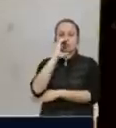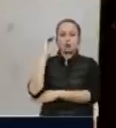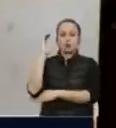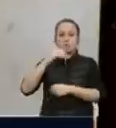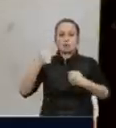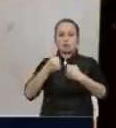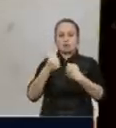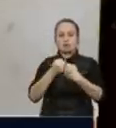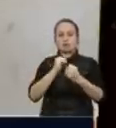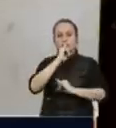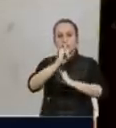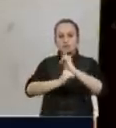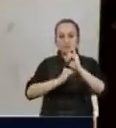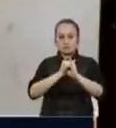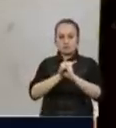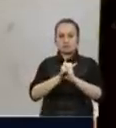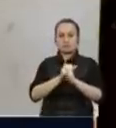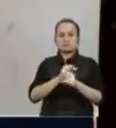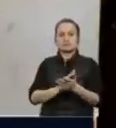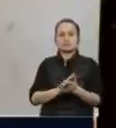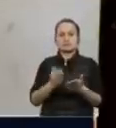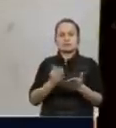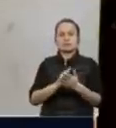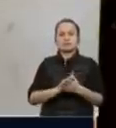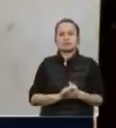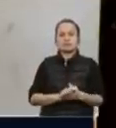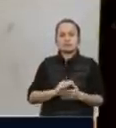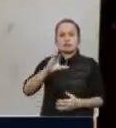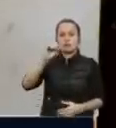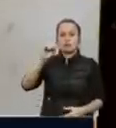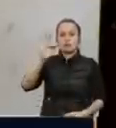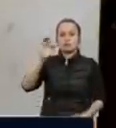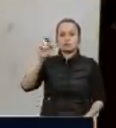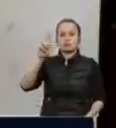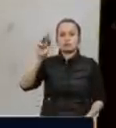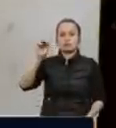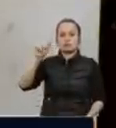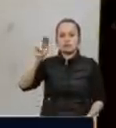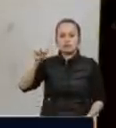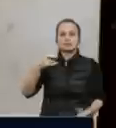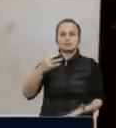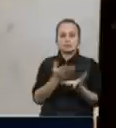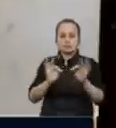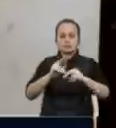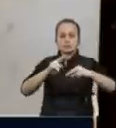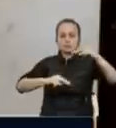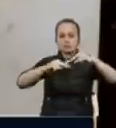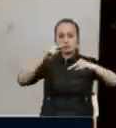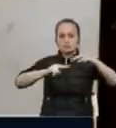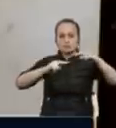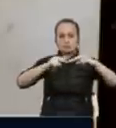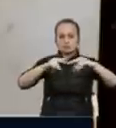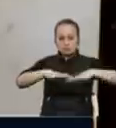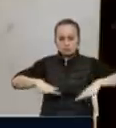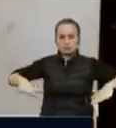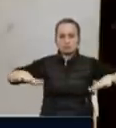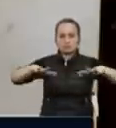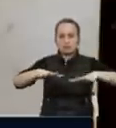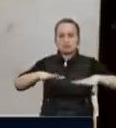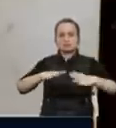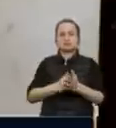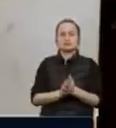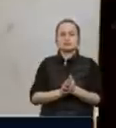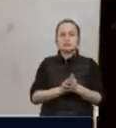convenio interadministrativo entre la Armada y Cotecmar para construir una plataforma estratégica de superficie, una